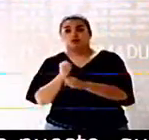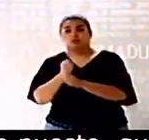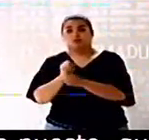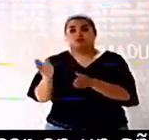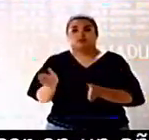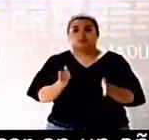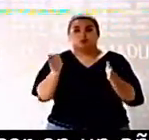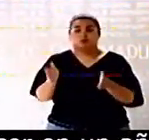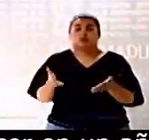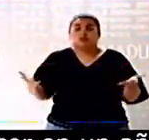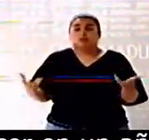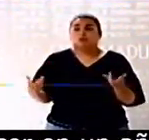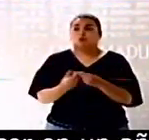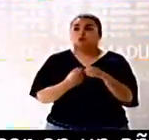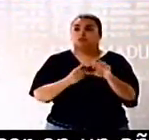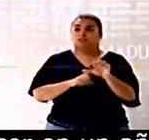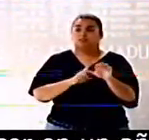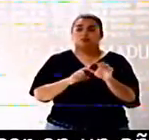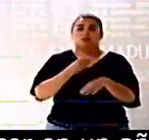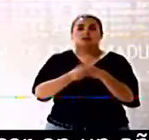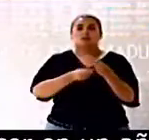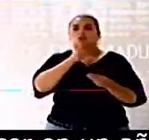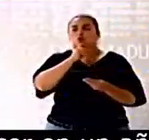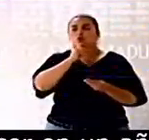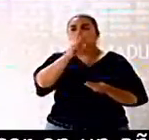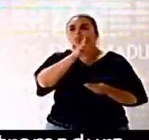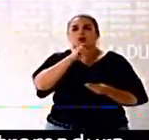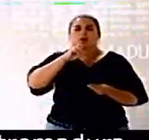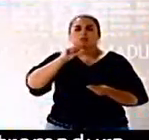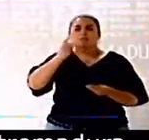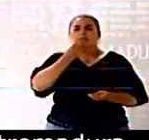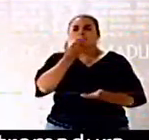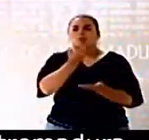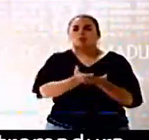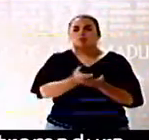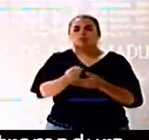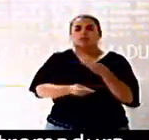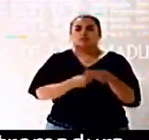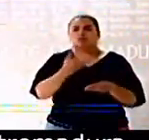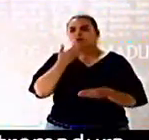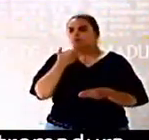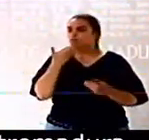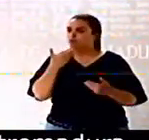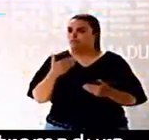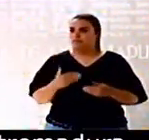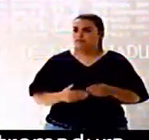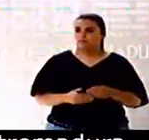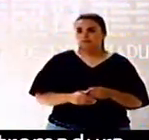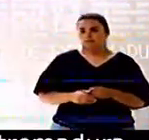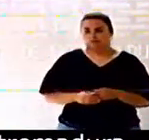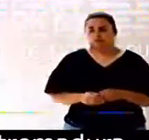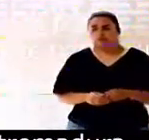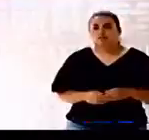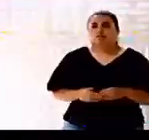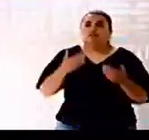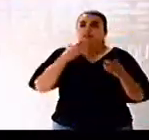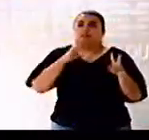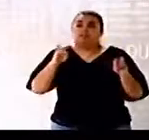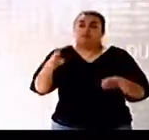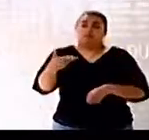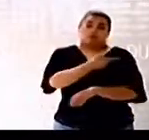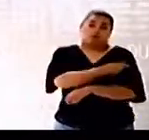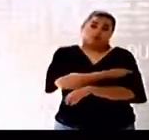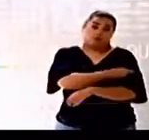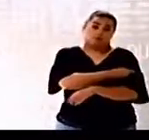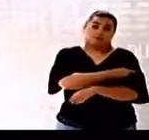sé, desde la Junta de Extremadura, cómo valoran esa primera propuesta que hemos conocido. Muchas gracias. Gracias. Respecto de la